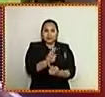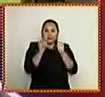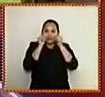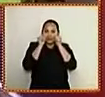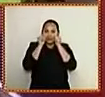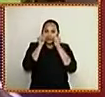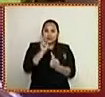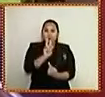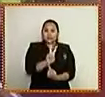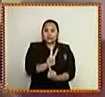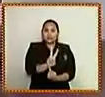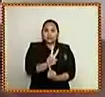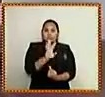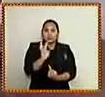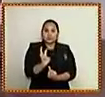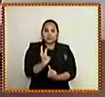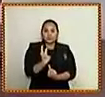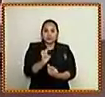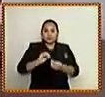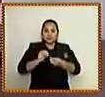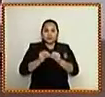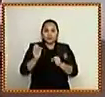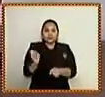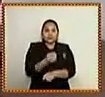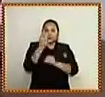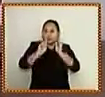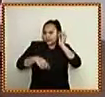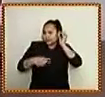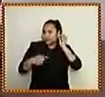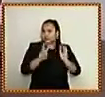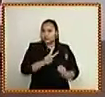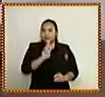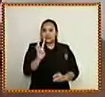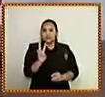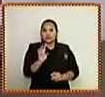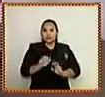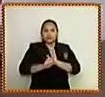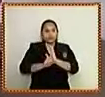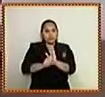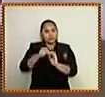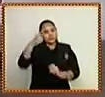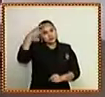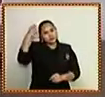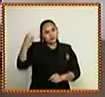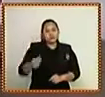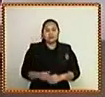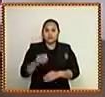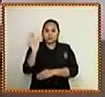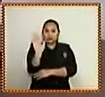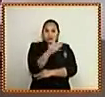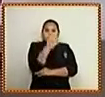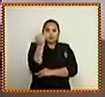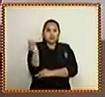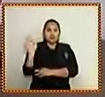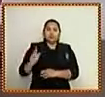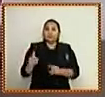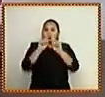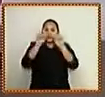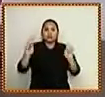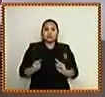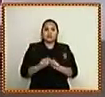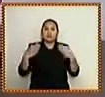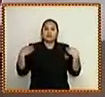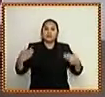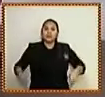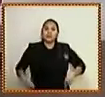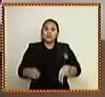Atentos, y este es el 6. Número ganador para diaria 26 con su símbolo de sueños, bandera. En el cuadro del cuerpo representan la